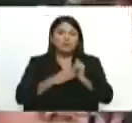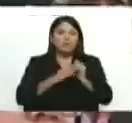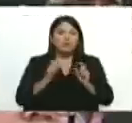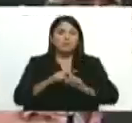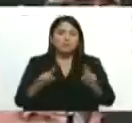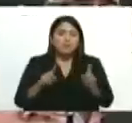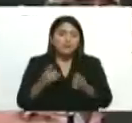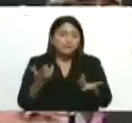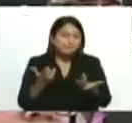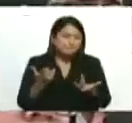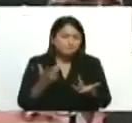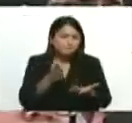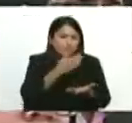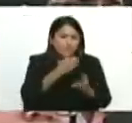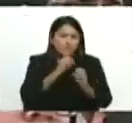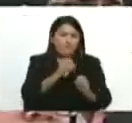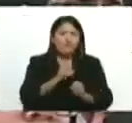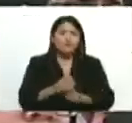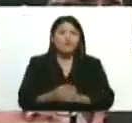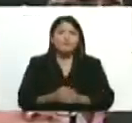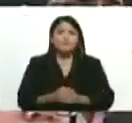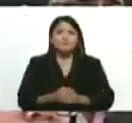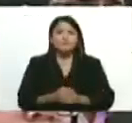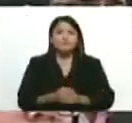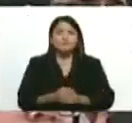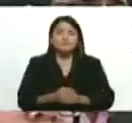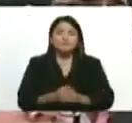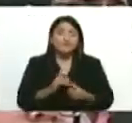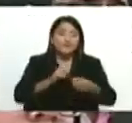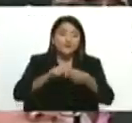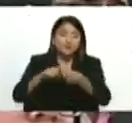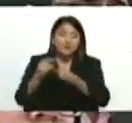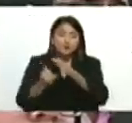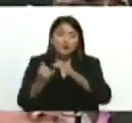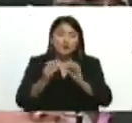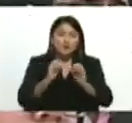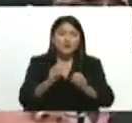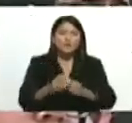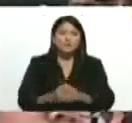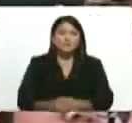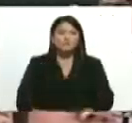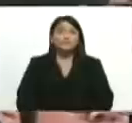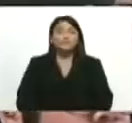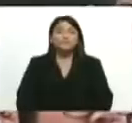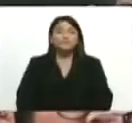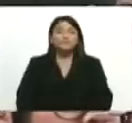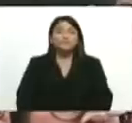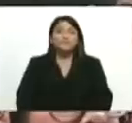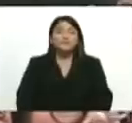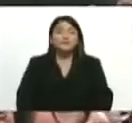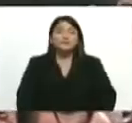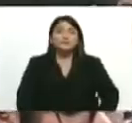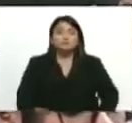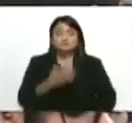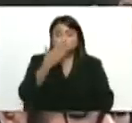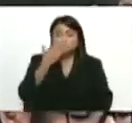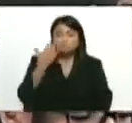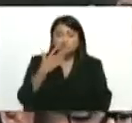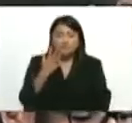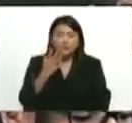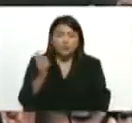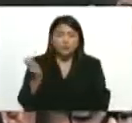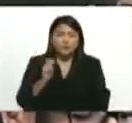no pertenecían a ninguna de las instituciones y que hasta hace tan solo unos